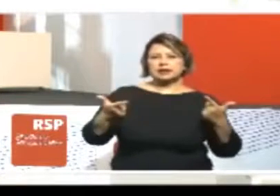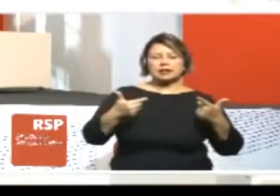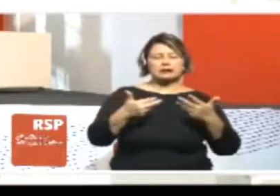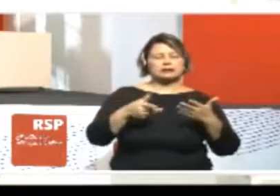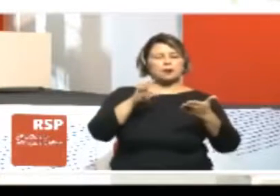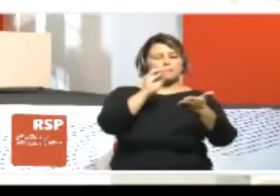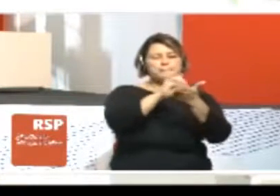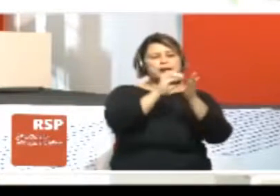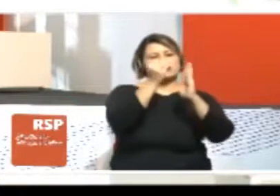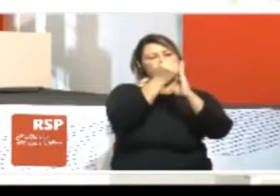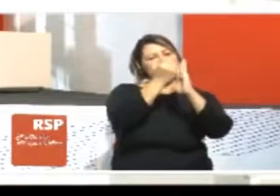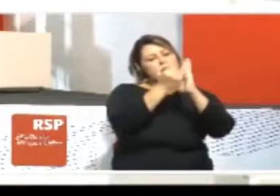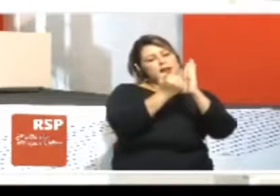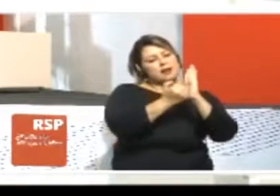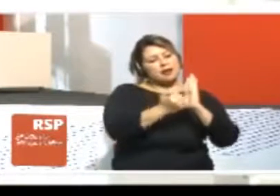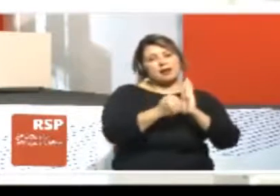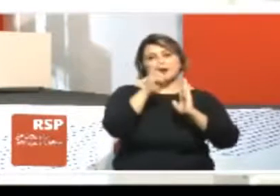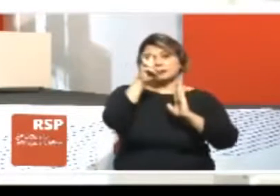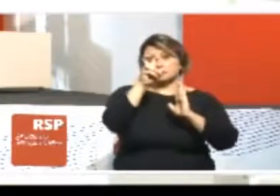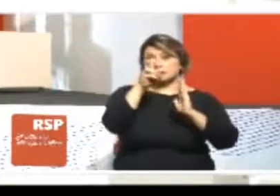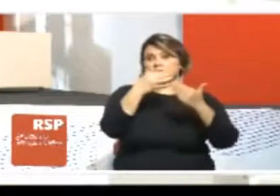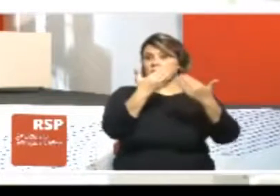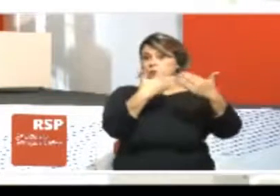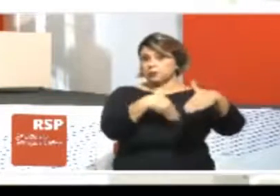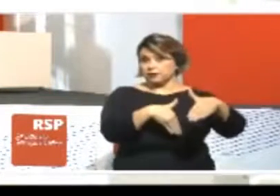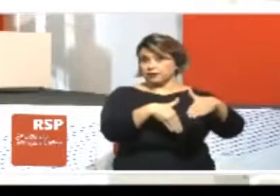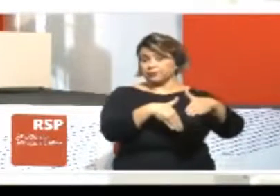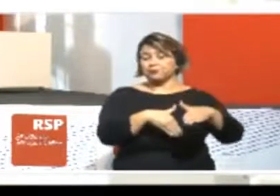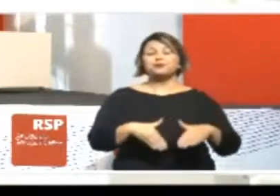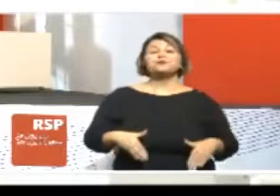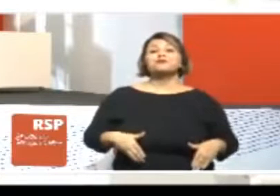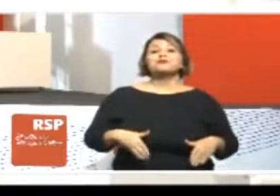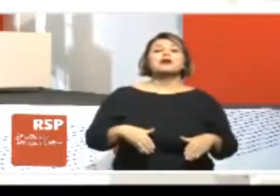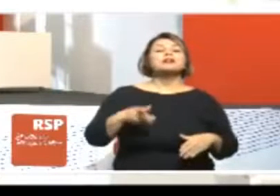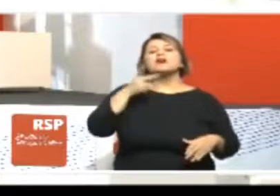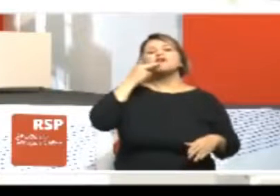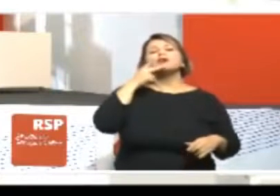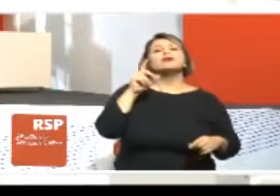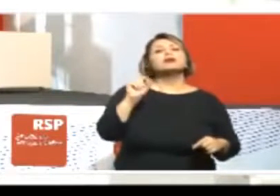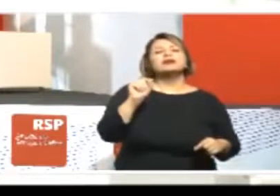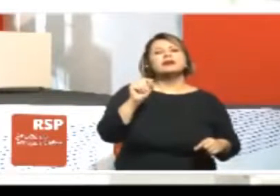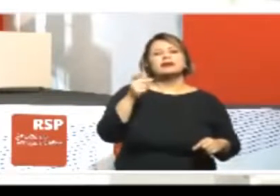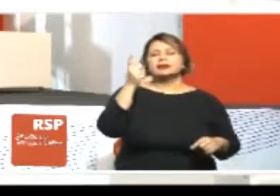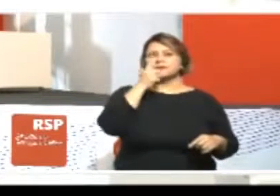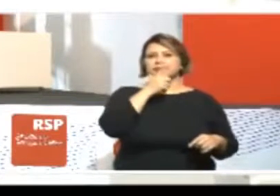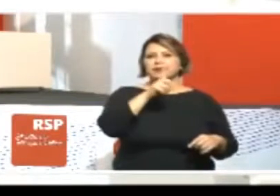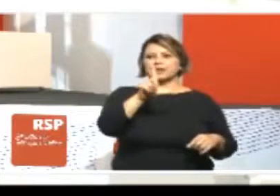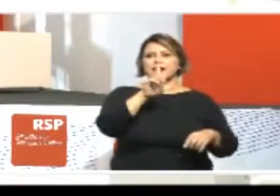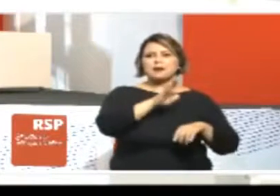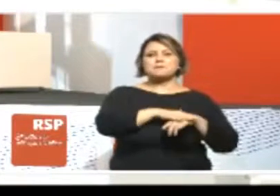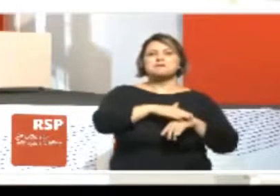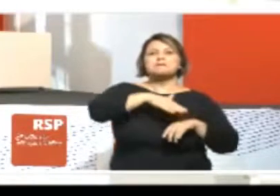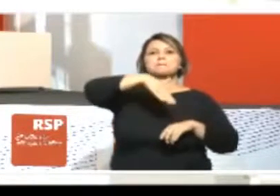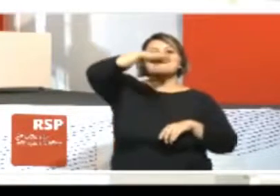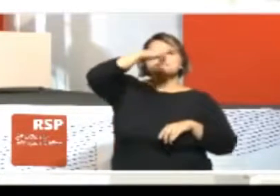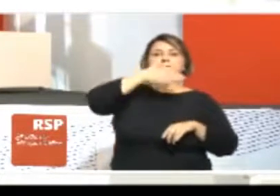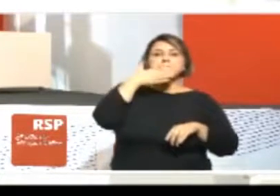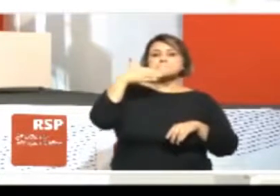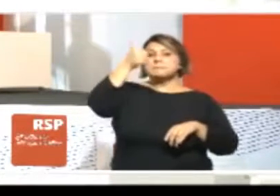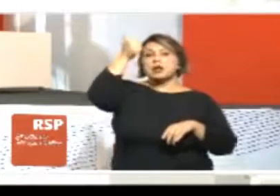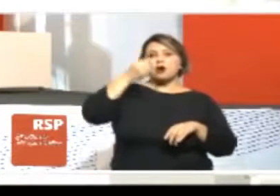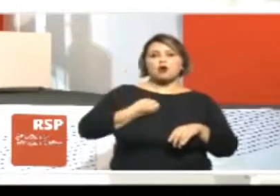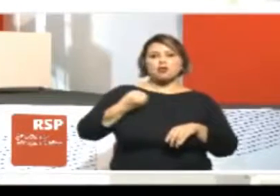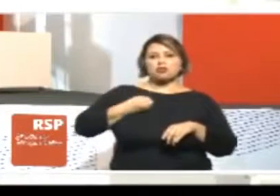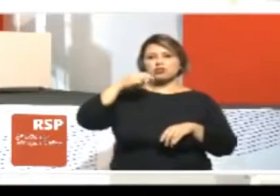hacen. La buena gobernanza, ¿qué dice? Debería de ganar el que obtenga la mejor calificación en